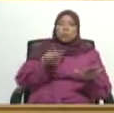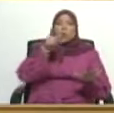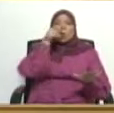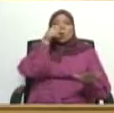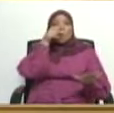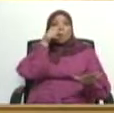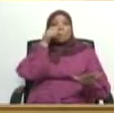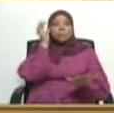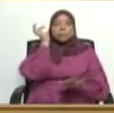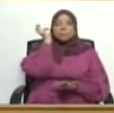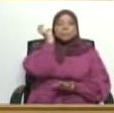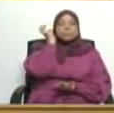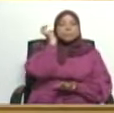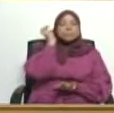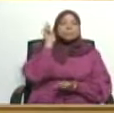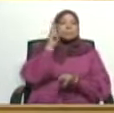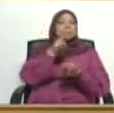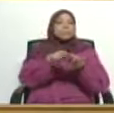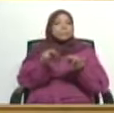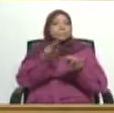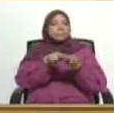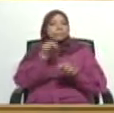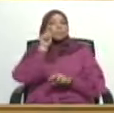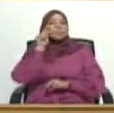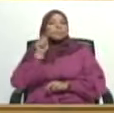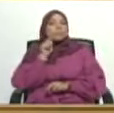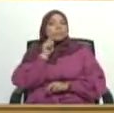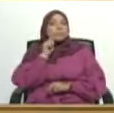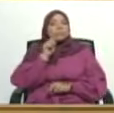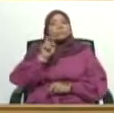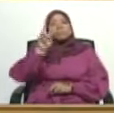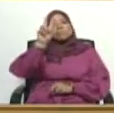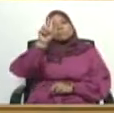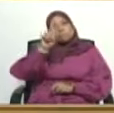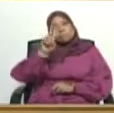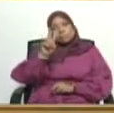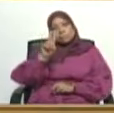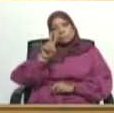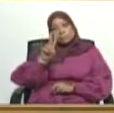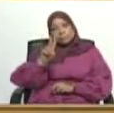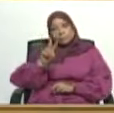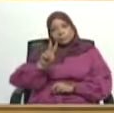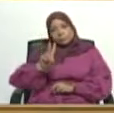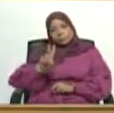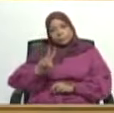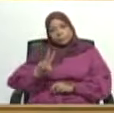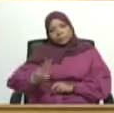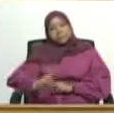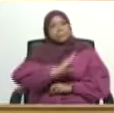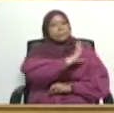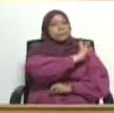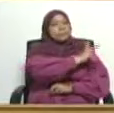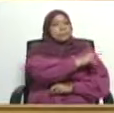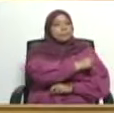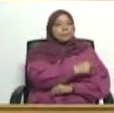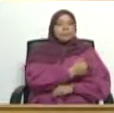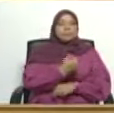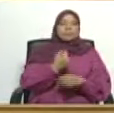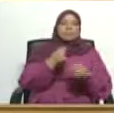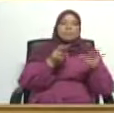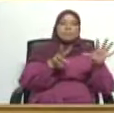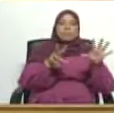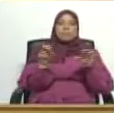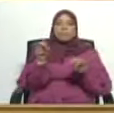que se perpetra día a día en territorio palestino desde hace